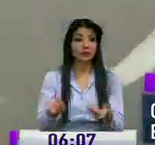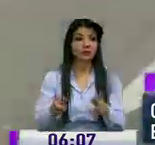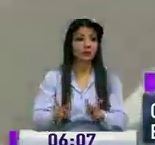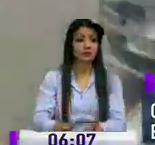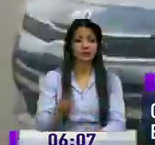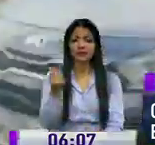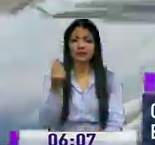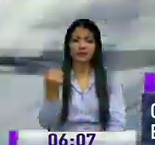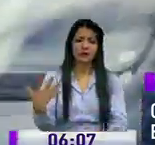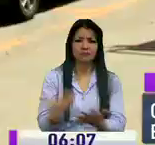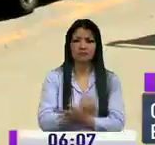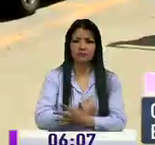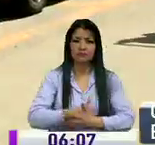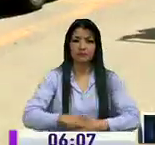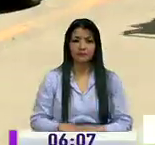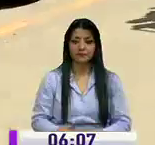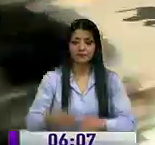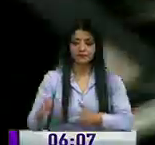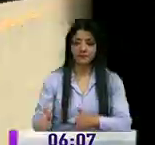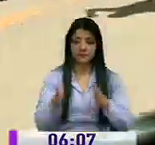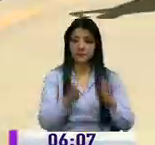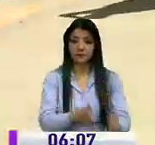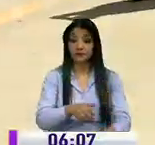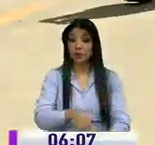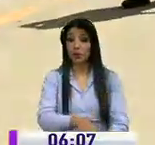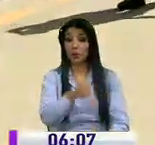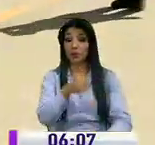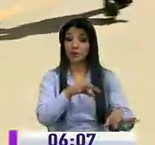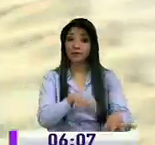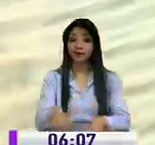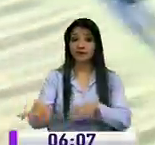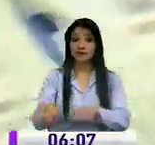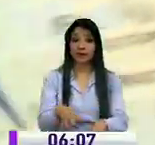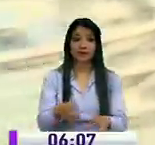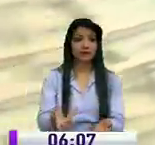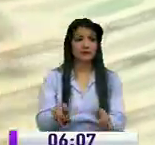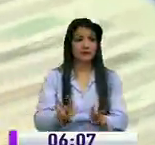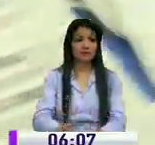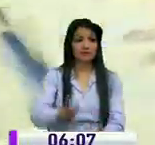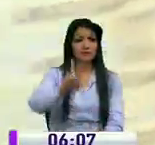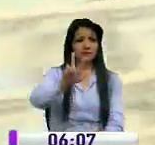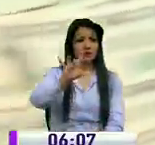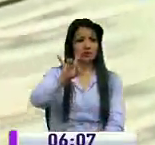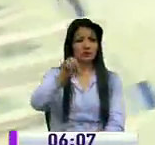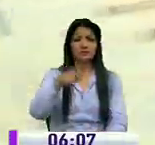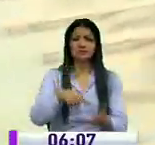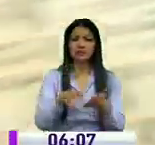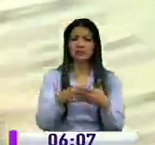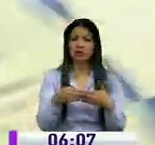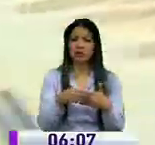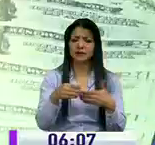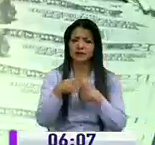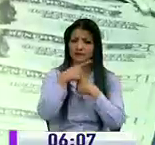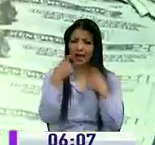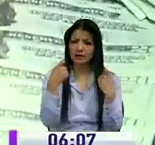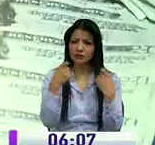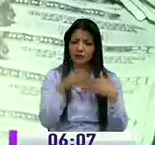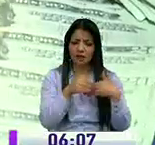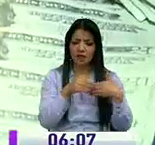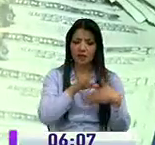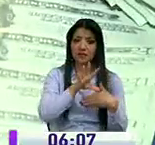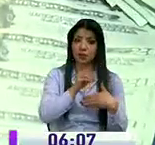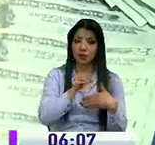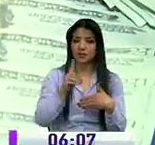dinero en efectivo. En otro de los operativos se logró sacar de circulación 380 mil dólares falsos en billetes de 50 y